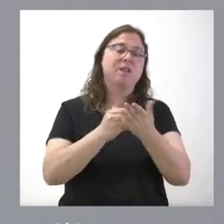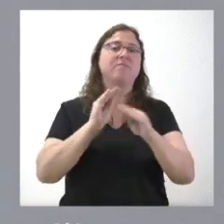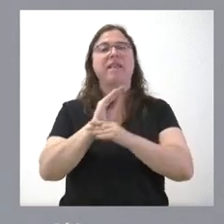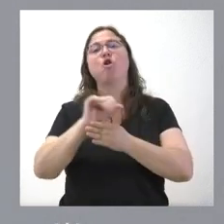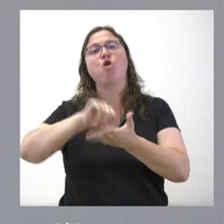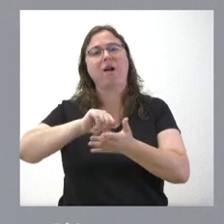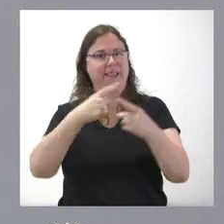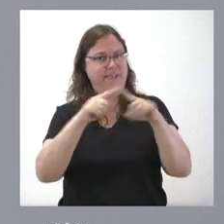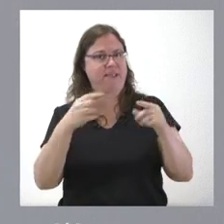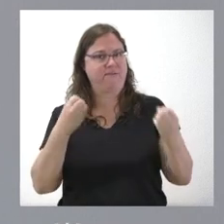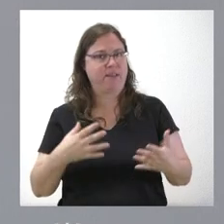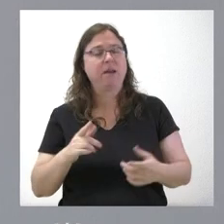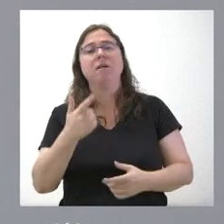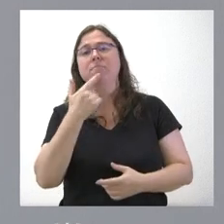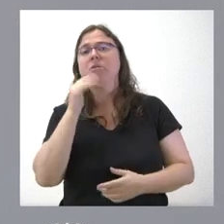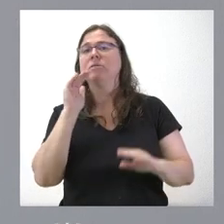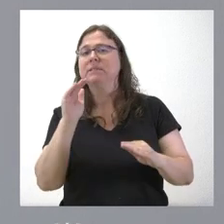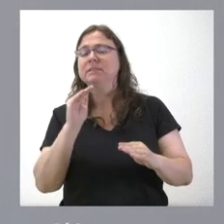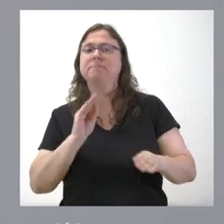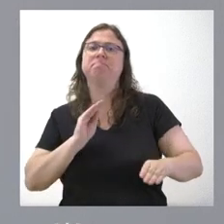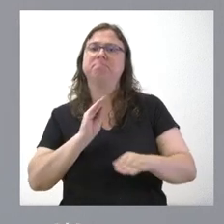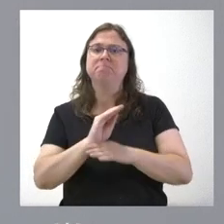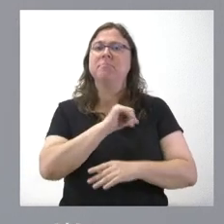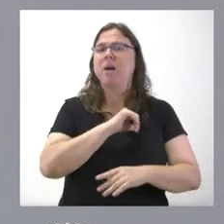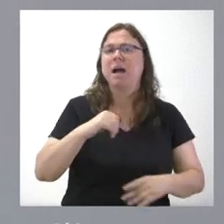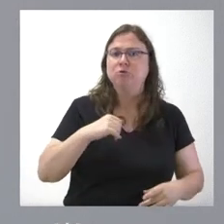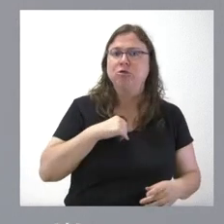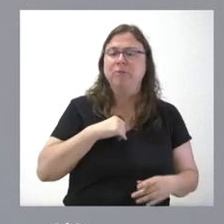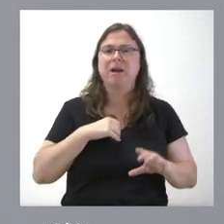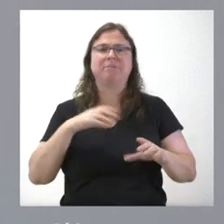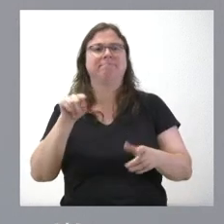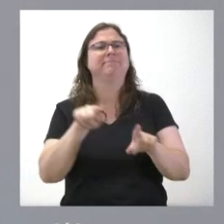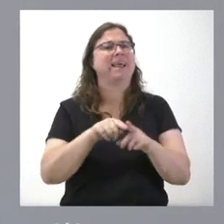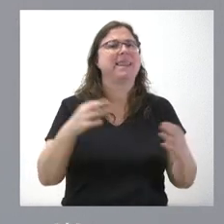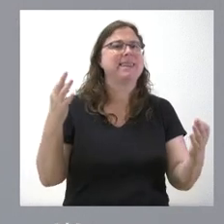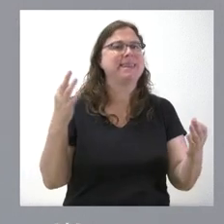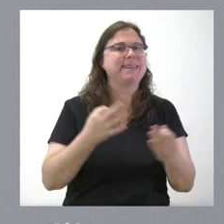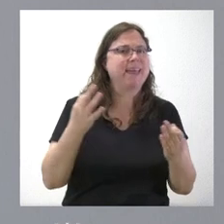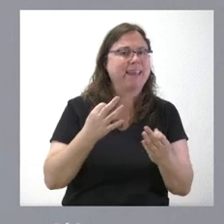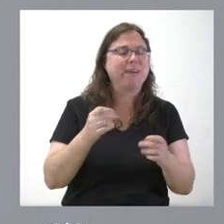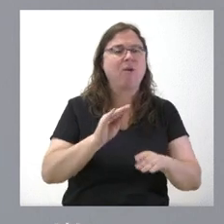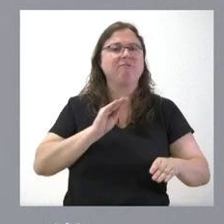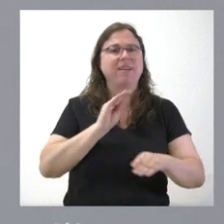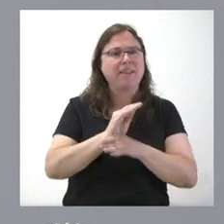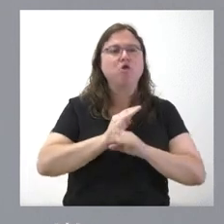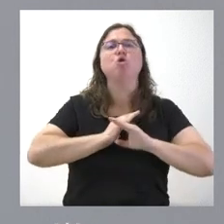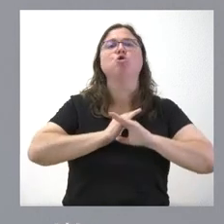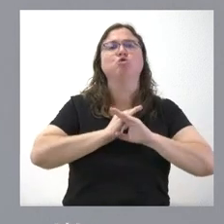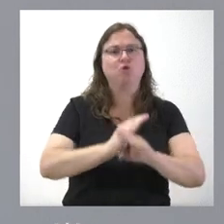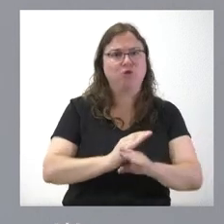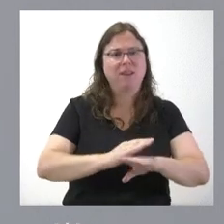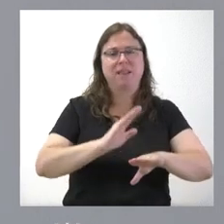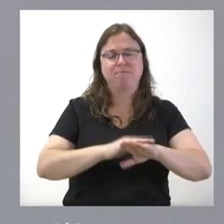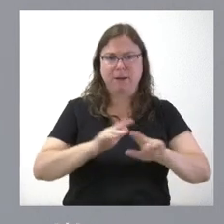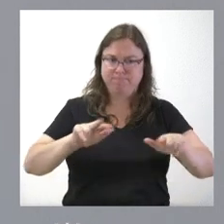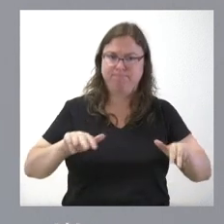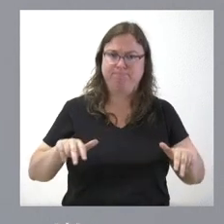pero también estamos pidiendo que a la vez que se aborda la financiación autonómica se aborda esa financiación local y se dé por tanto una financiación suficiente o instrumentos que permitan